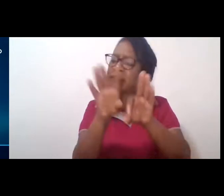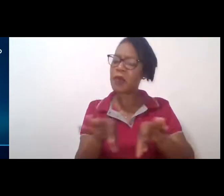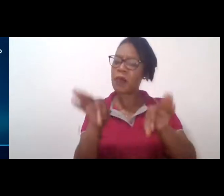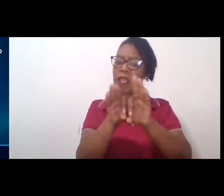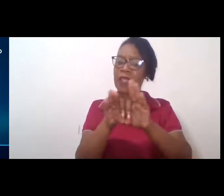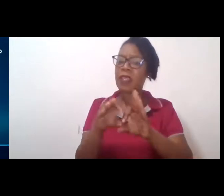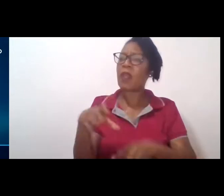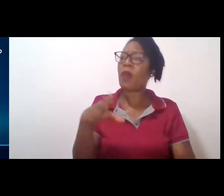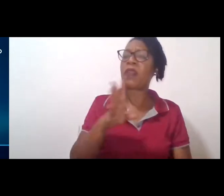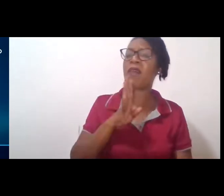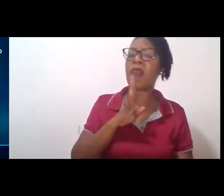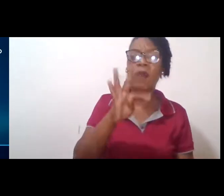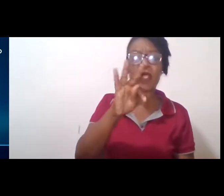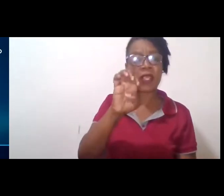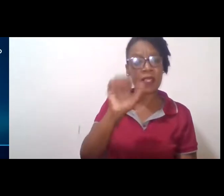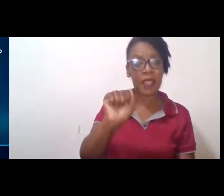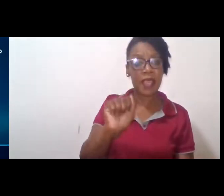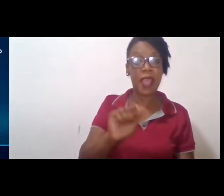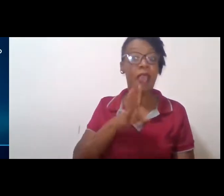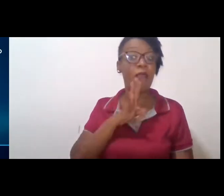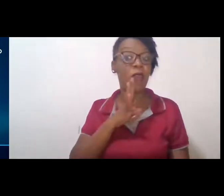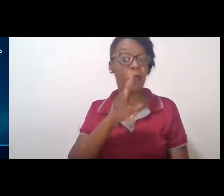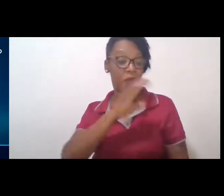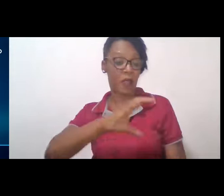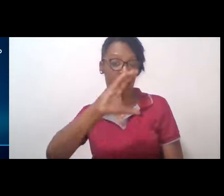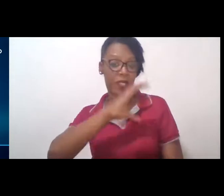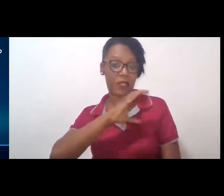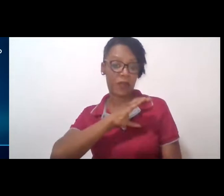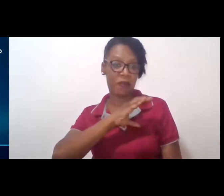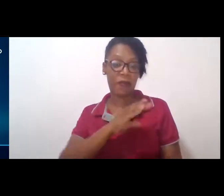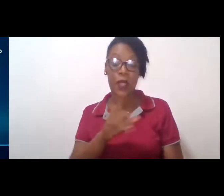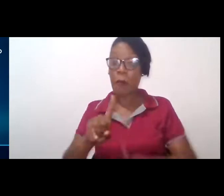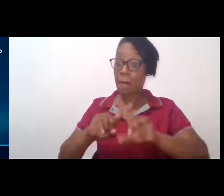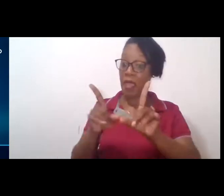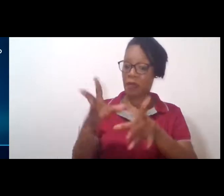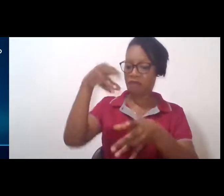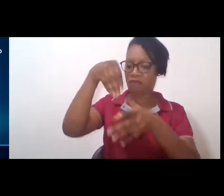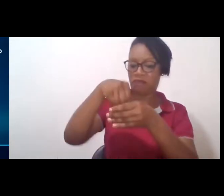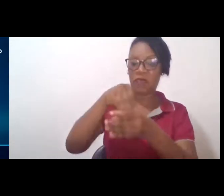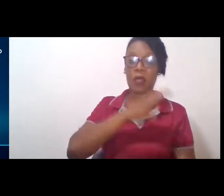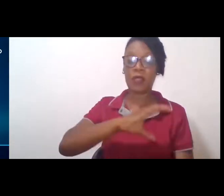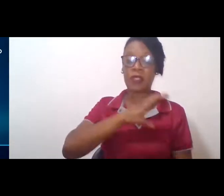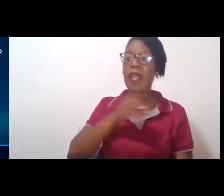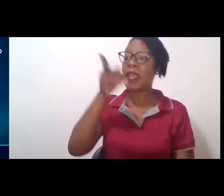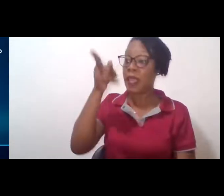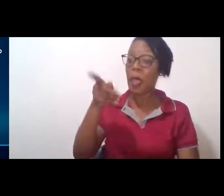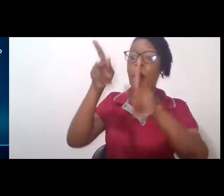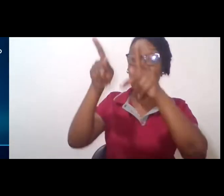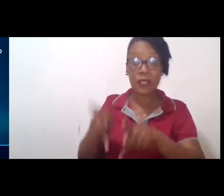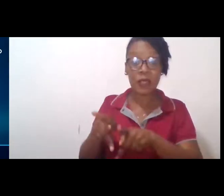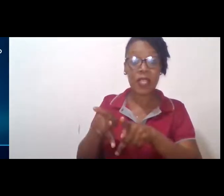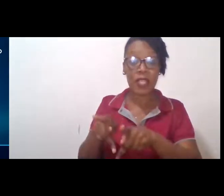cuando hablamos de TEA recordar que estamos hablando de una condición, pero dentro de esa condición existen personas y ese elemento